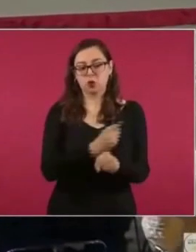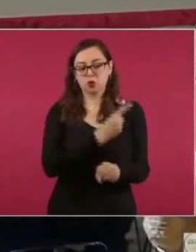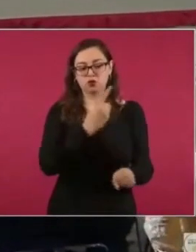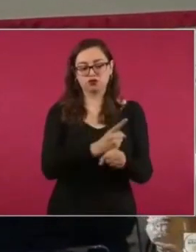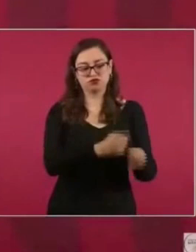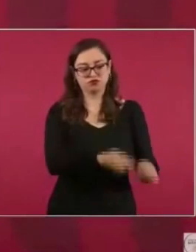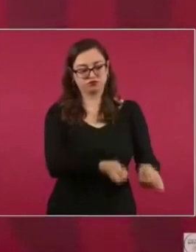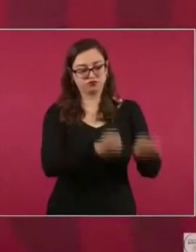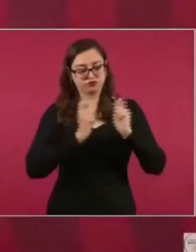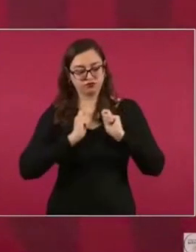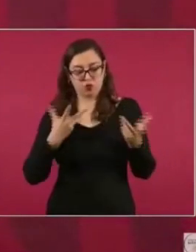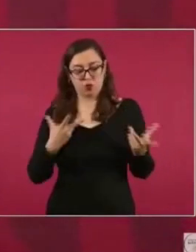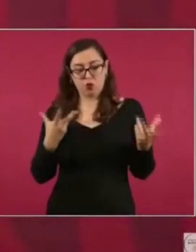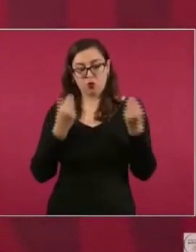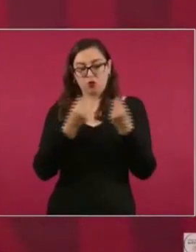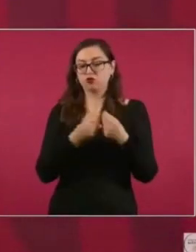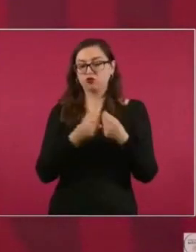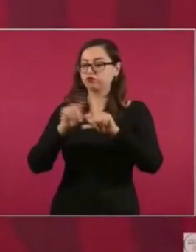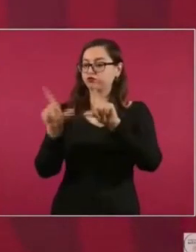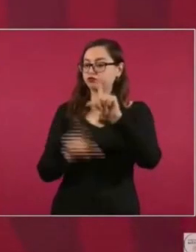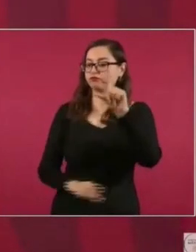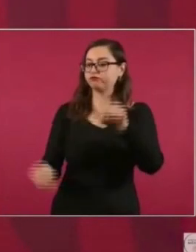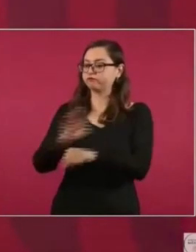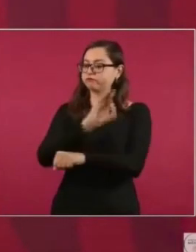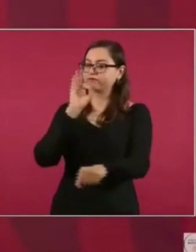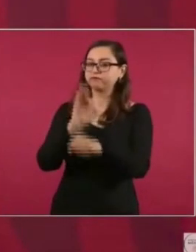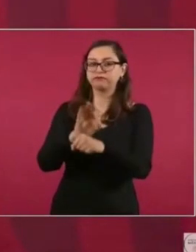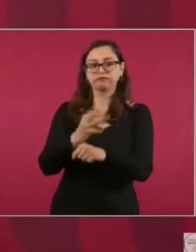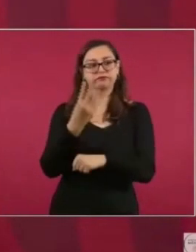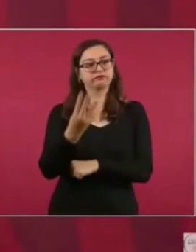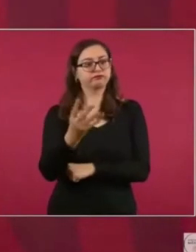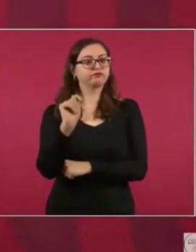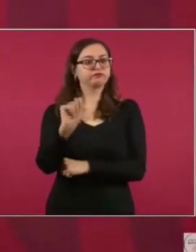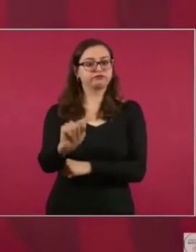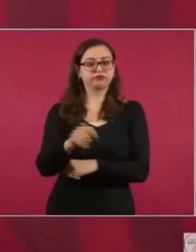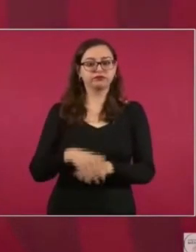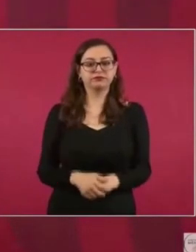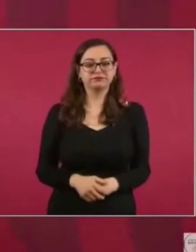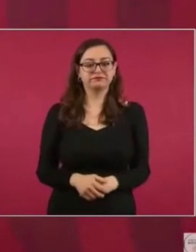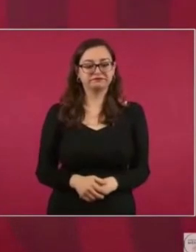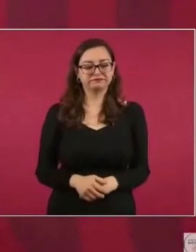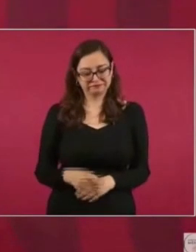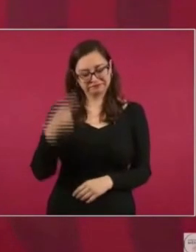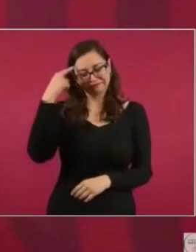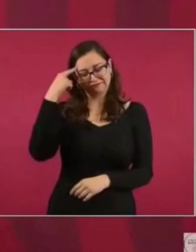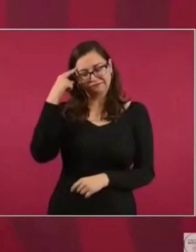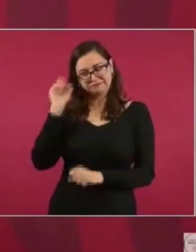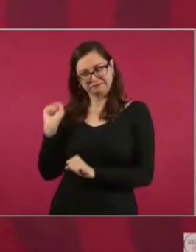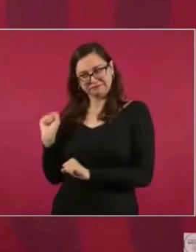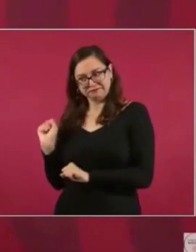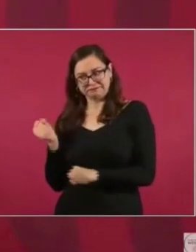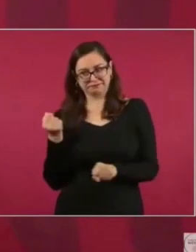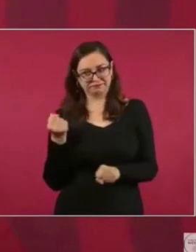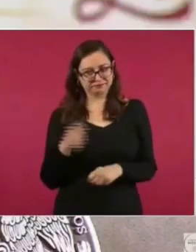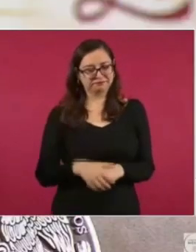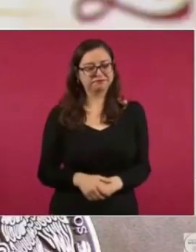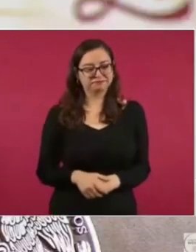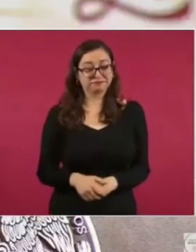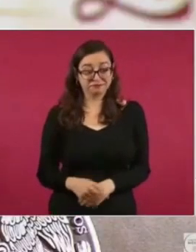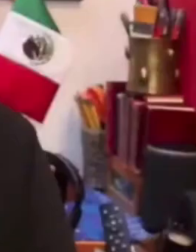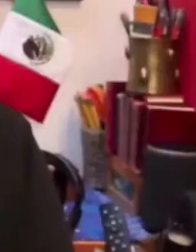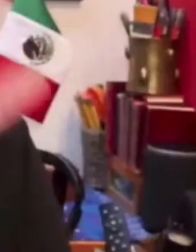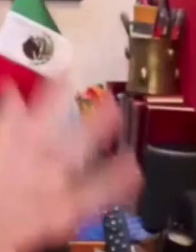desplazada. Esa es una primera aproximación, una primera explicación en medio de todo